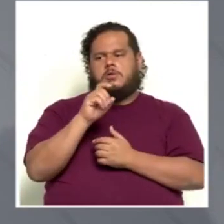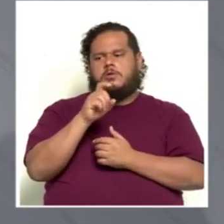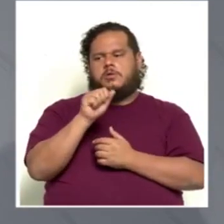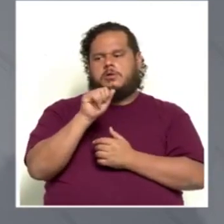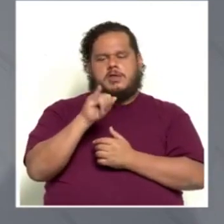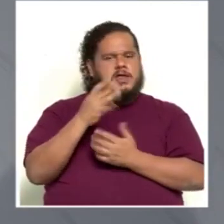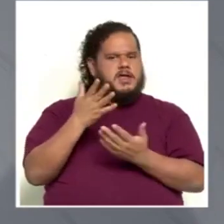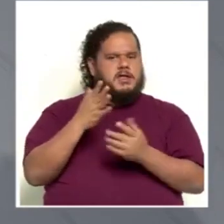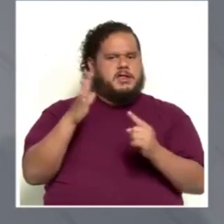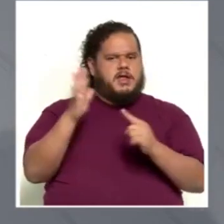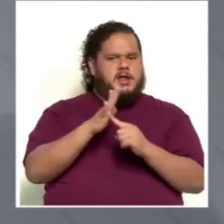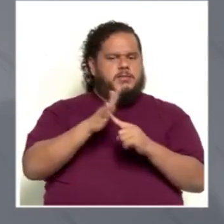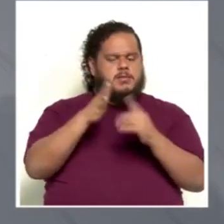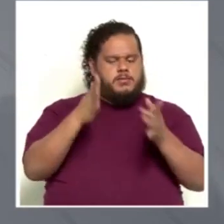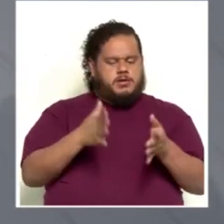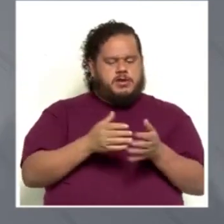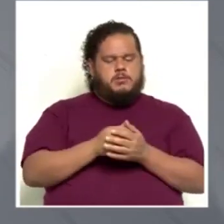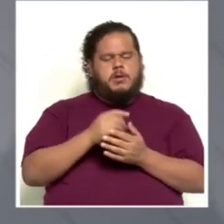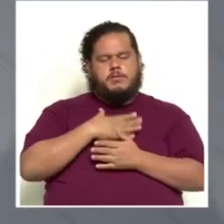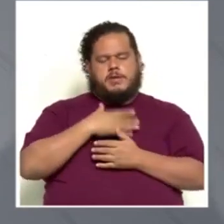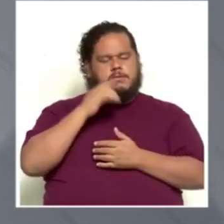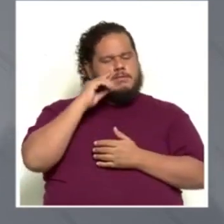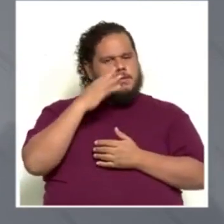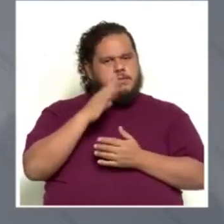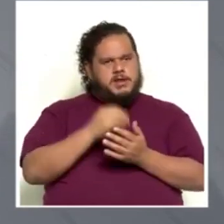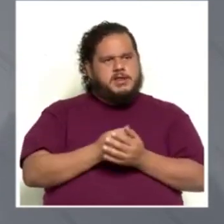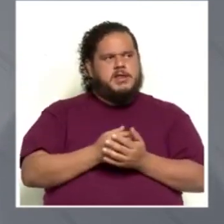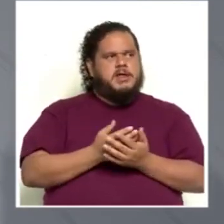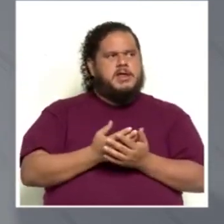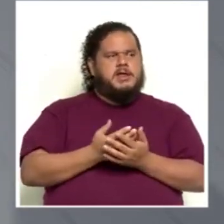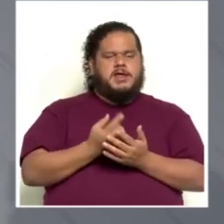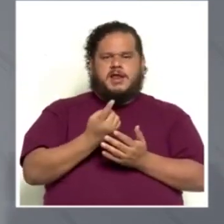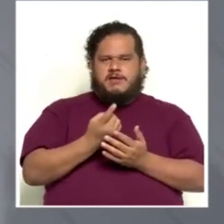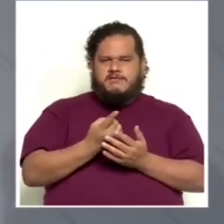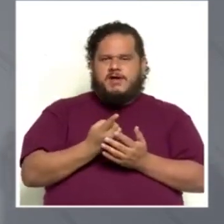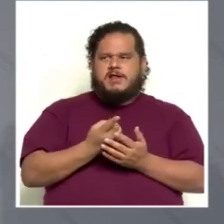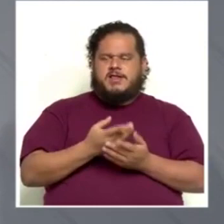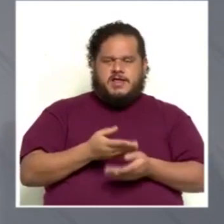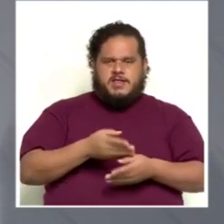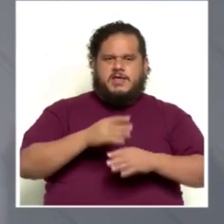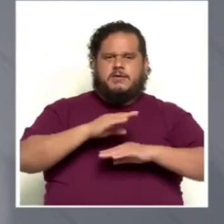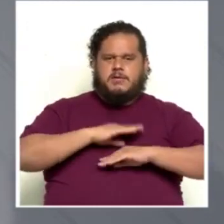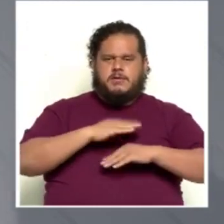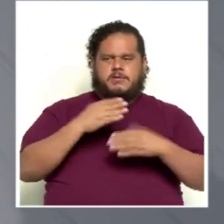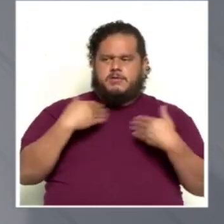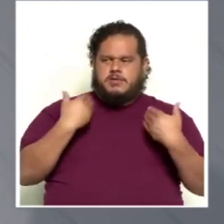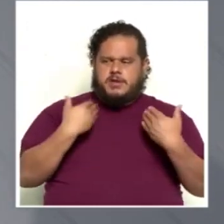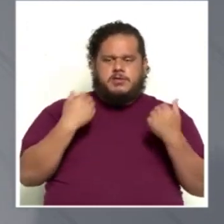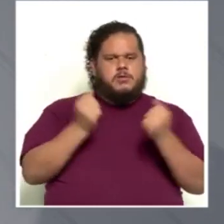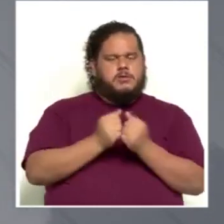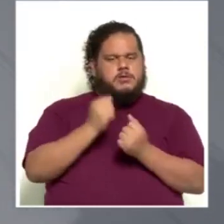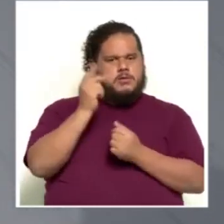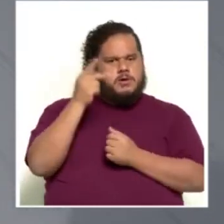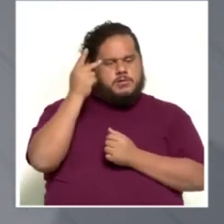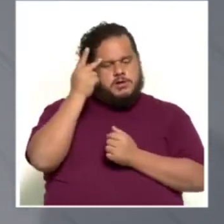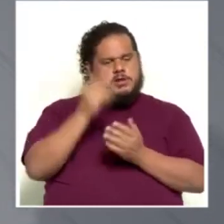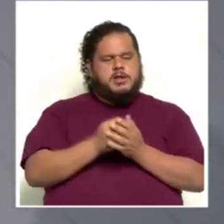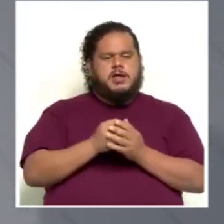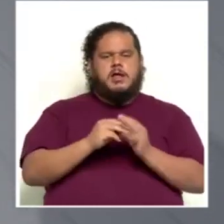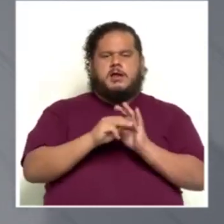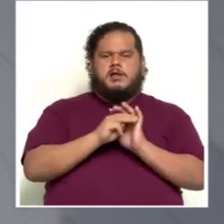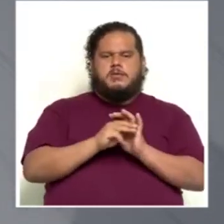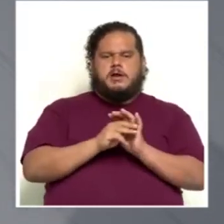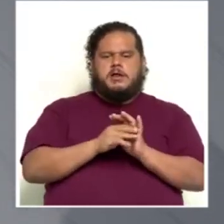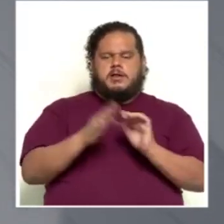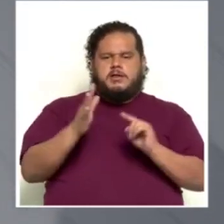populismo, ¿verdad? A mí me parece que frente al descontento con la política, las modalidades de